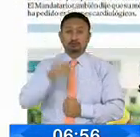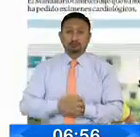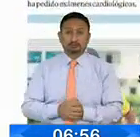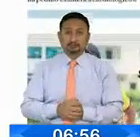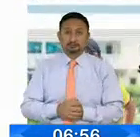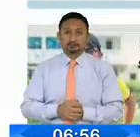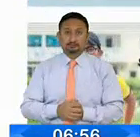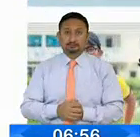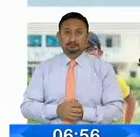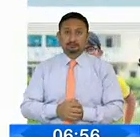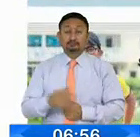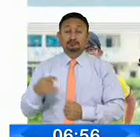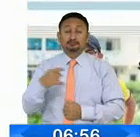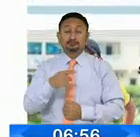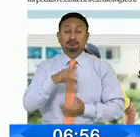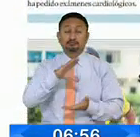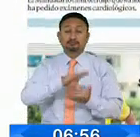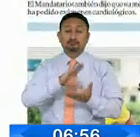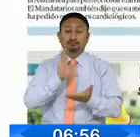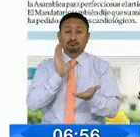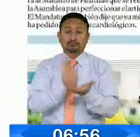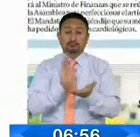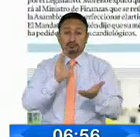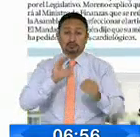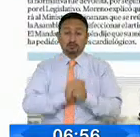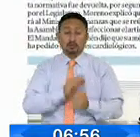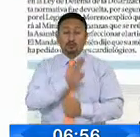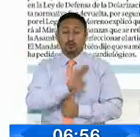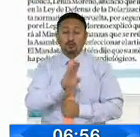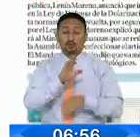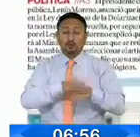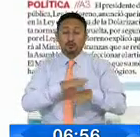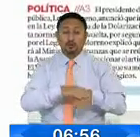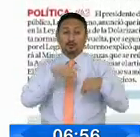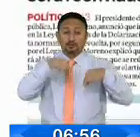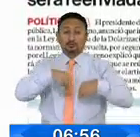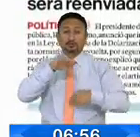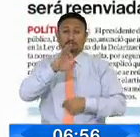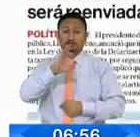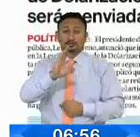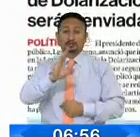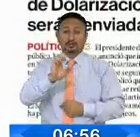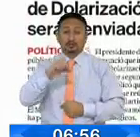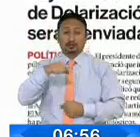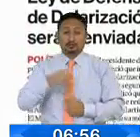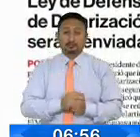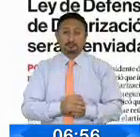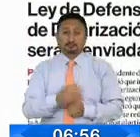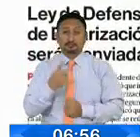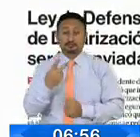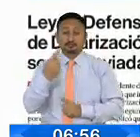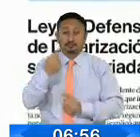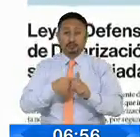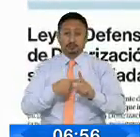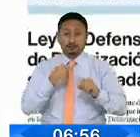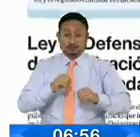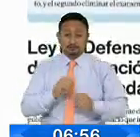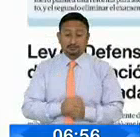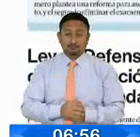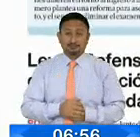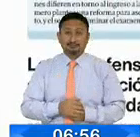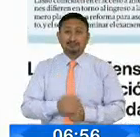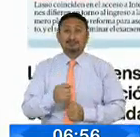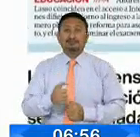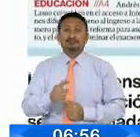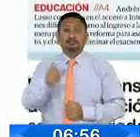Atención en centros del IES se diversifica, 44 causas, acumula el TCE en 2 meses. Casi la mitad de la población